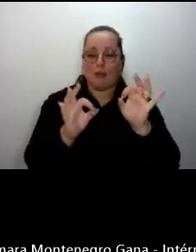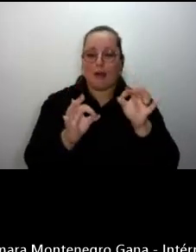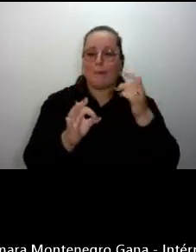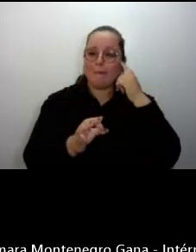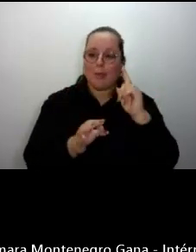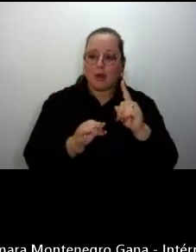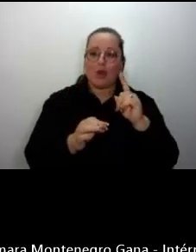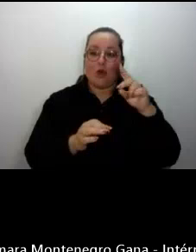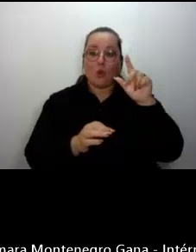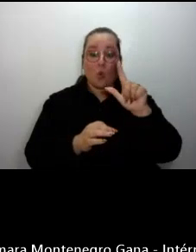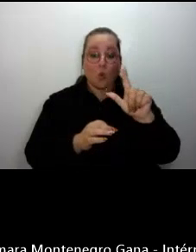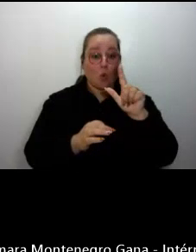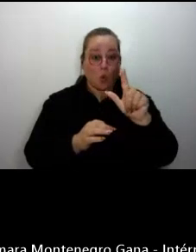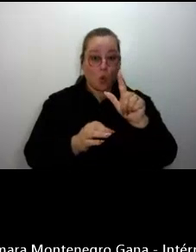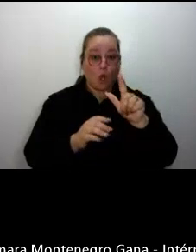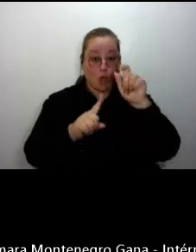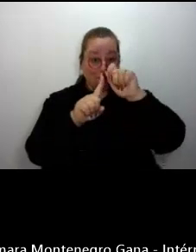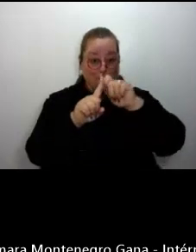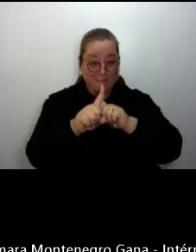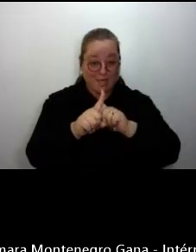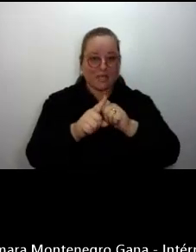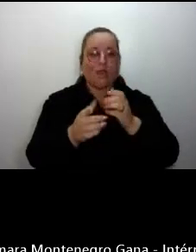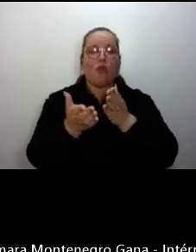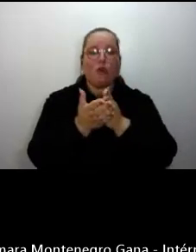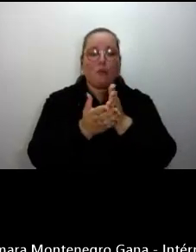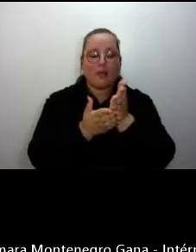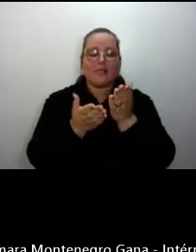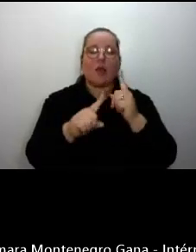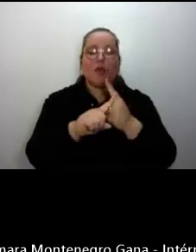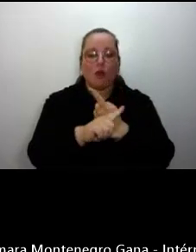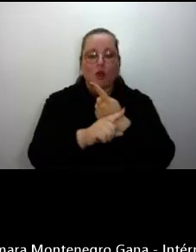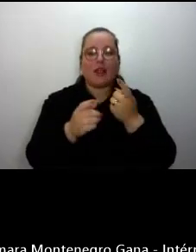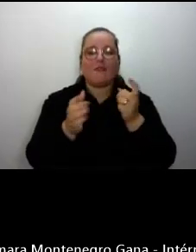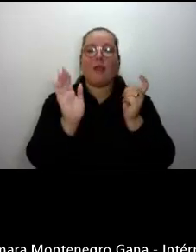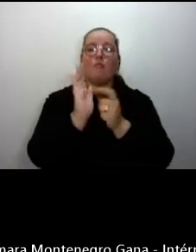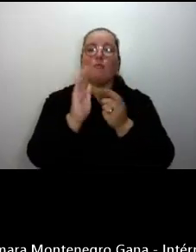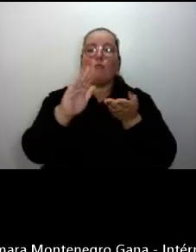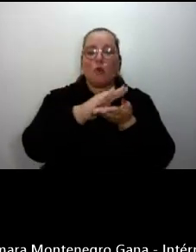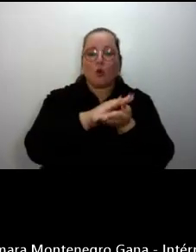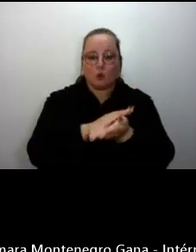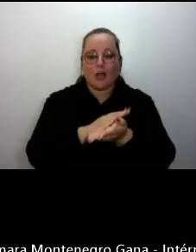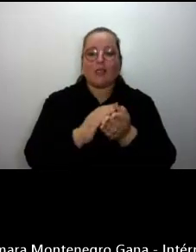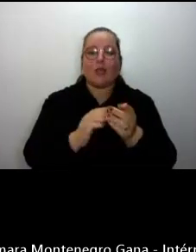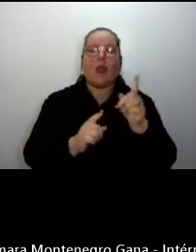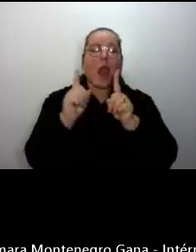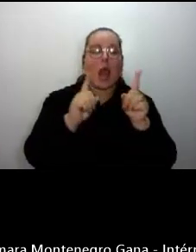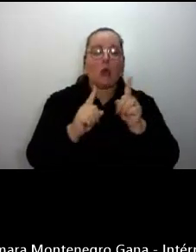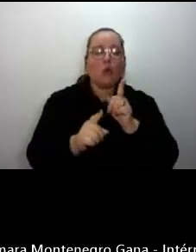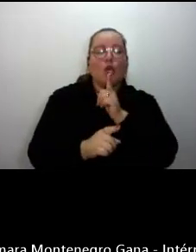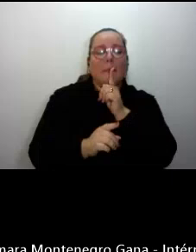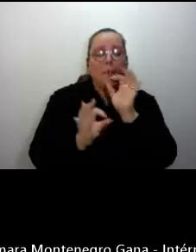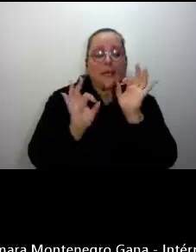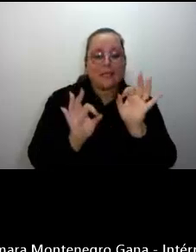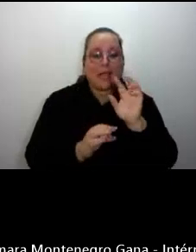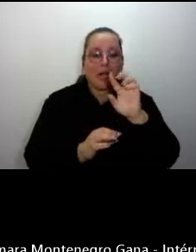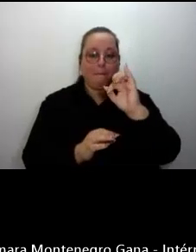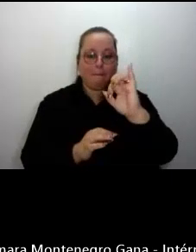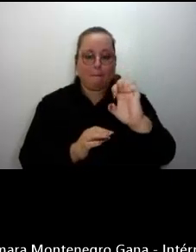de julio, se vuelve a abrir plataforma para el proceso de excepcionalidades PIE, según lo indicado en el artículo 94 del